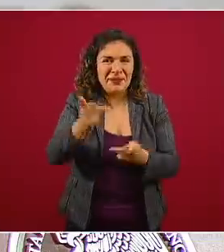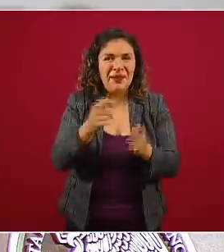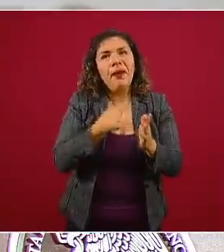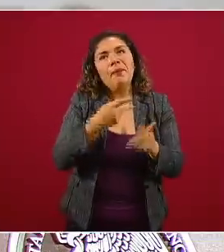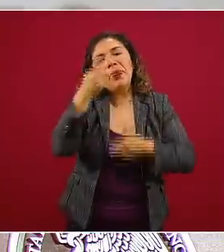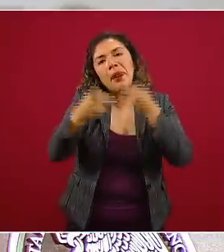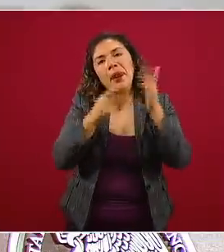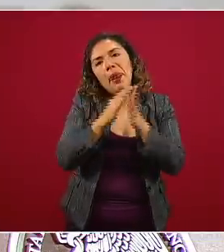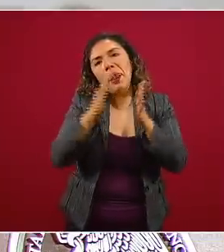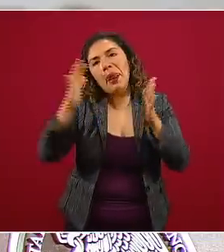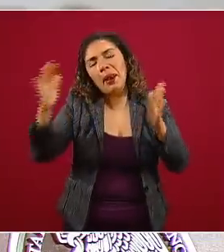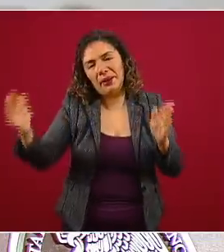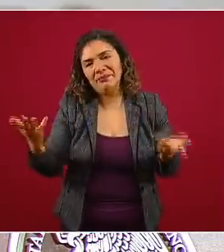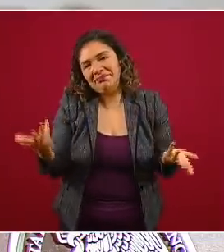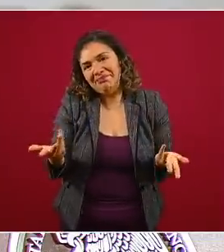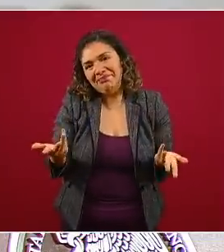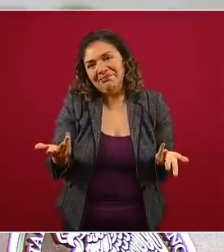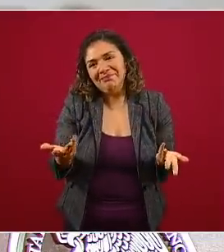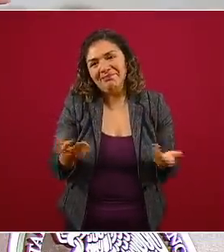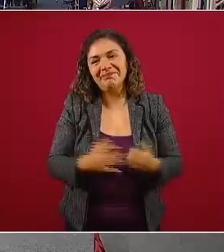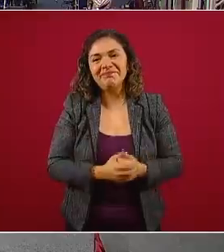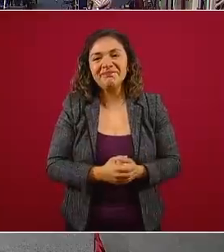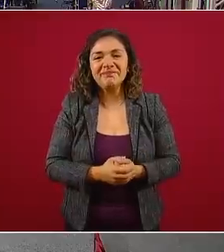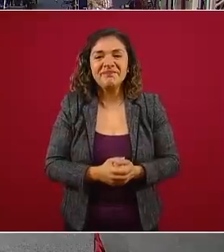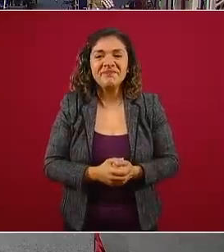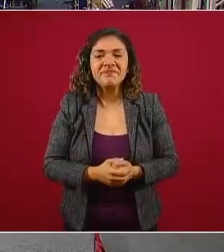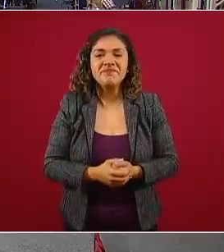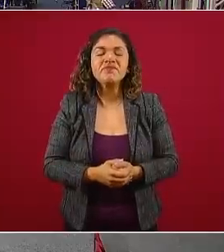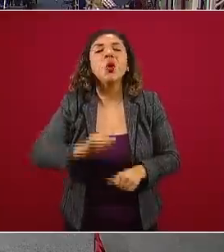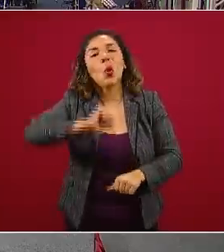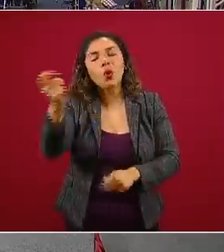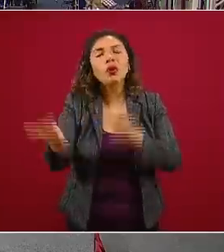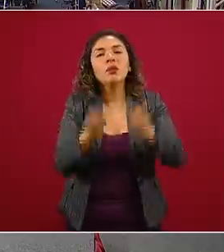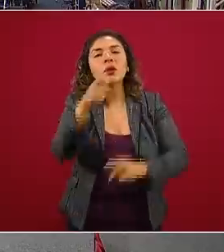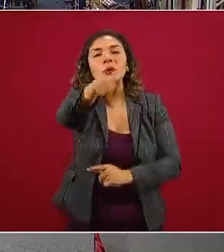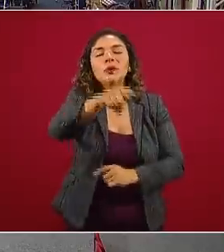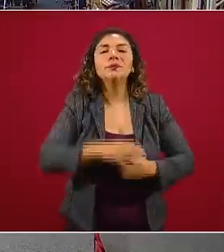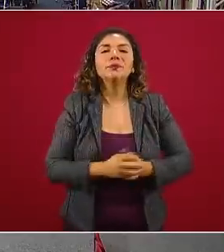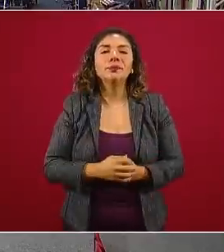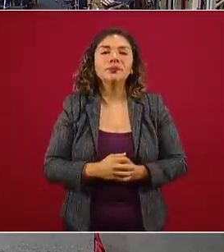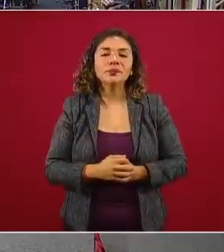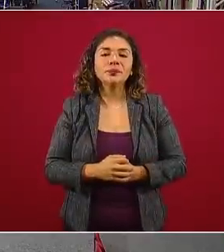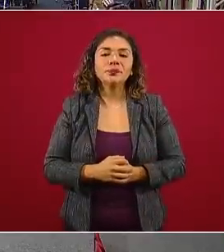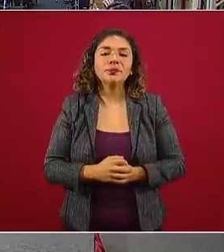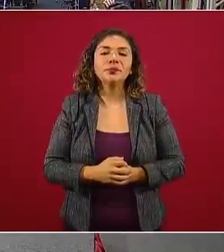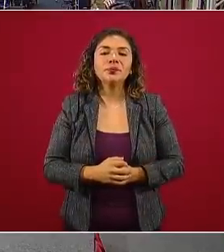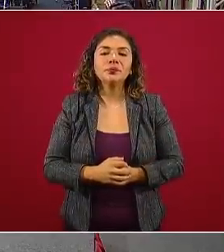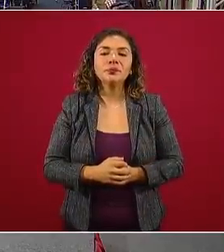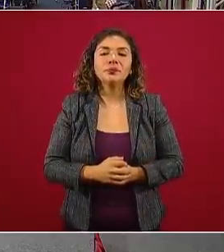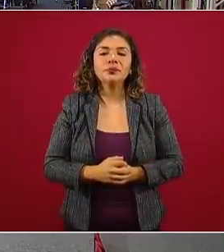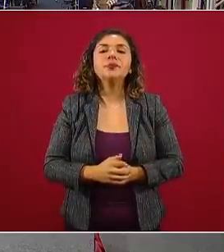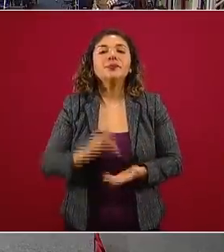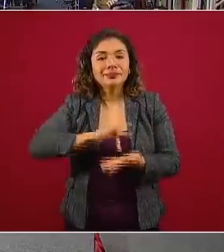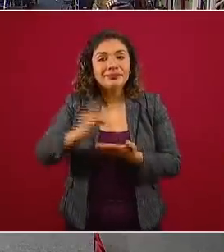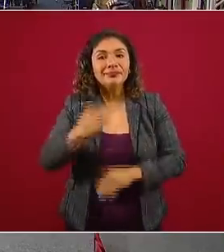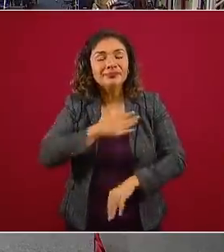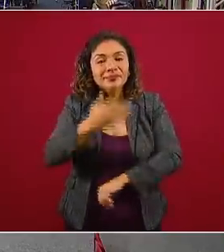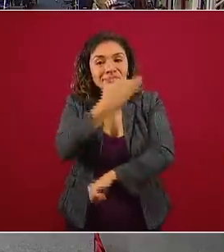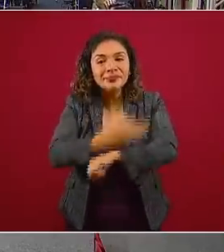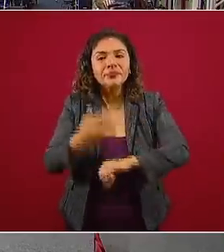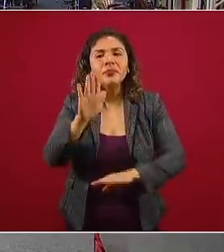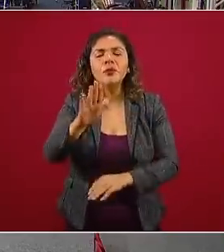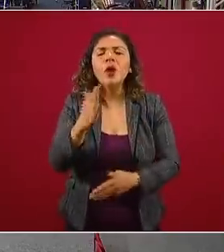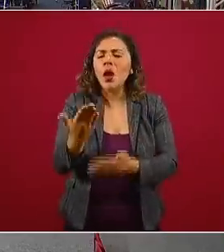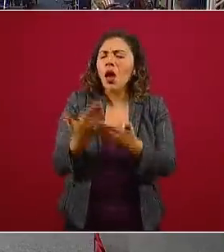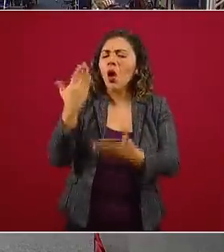estaban aquí cuestión ante este dar a ver allá ya para gracias presidente buenos días